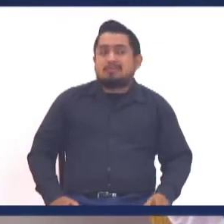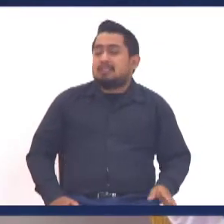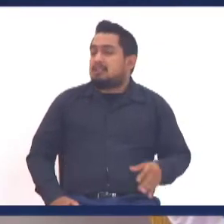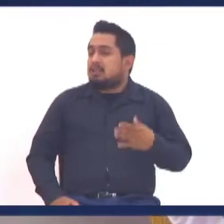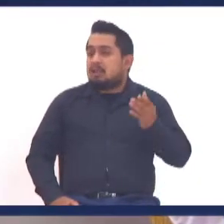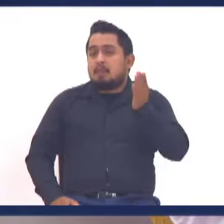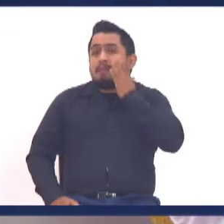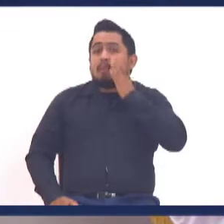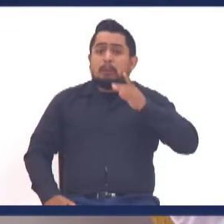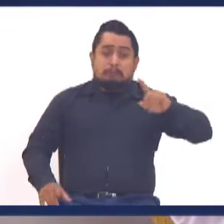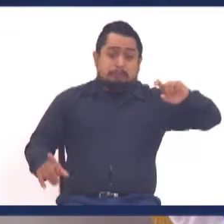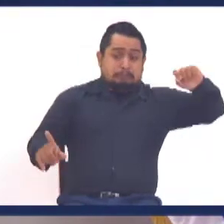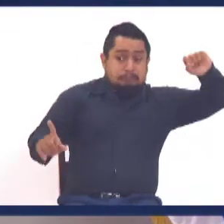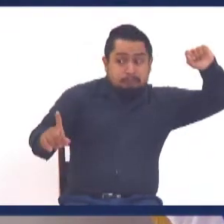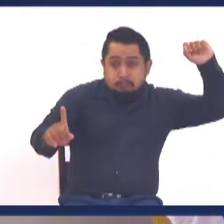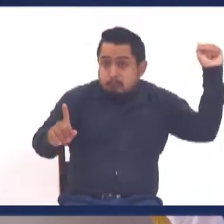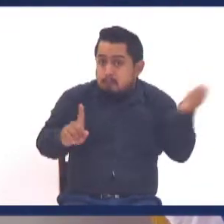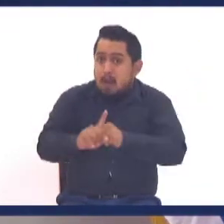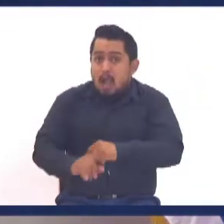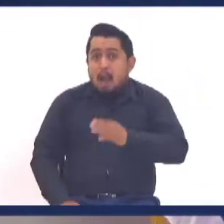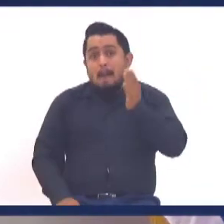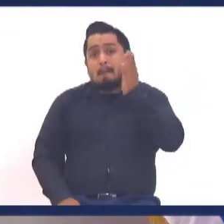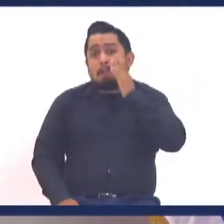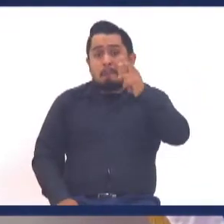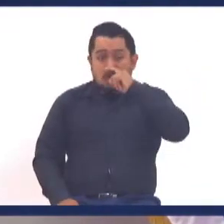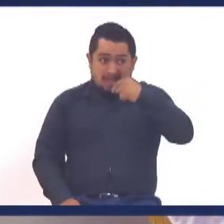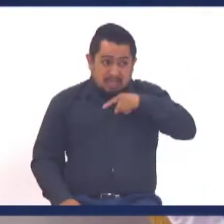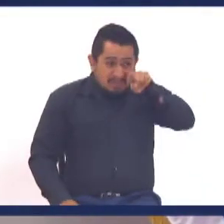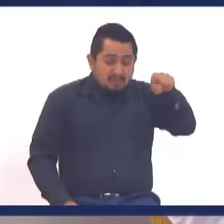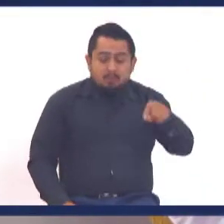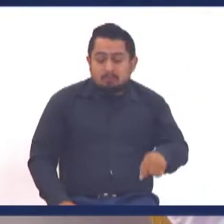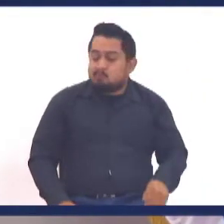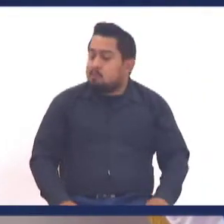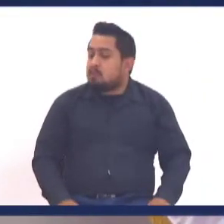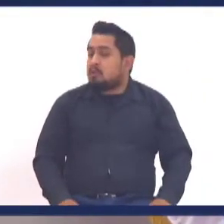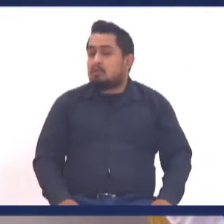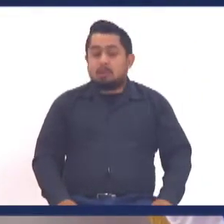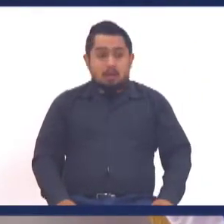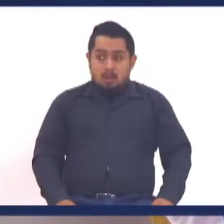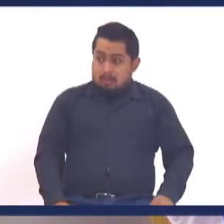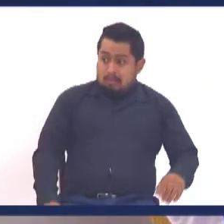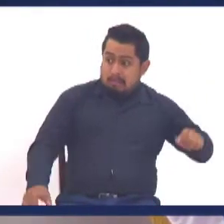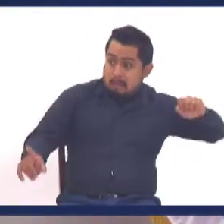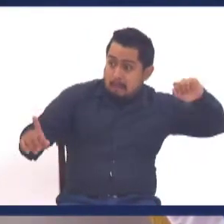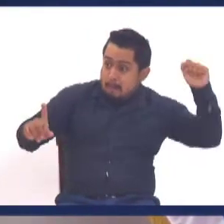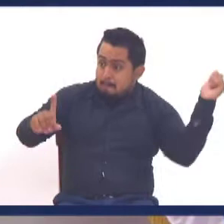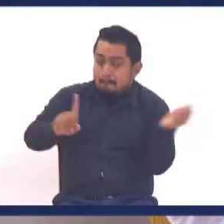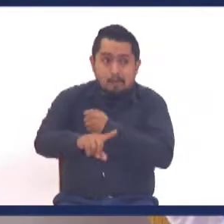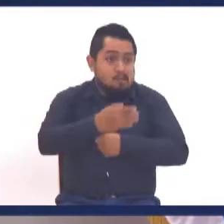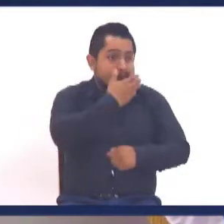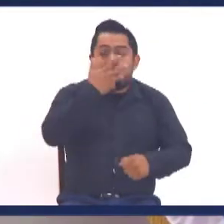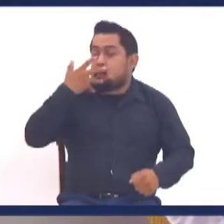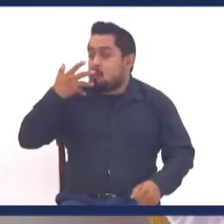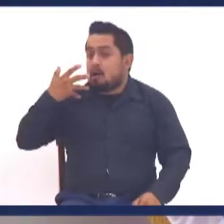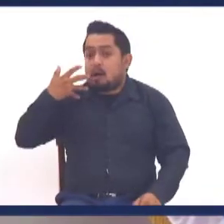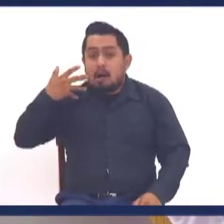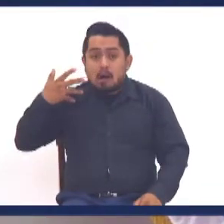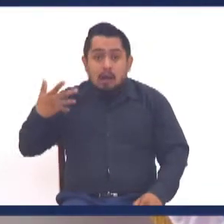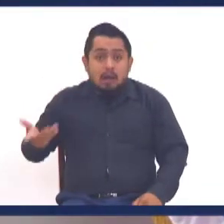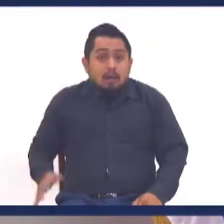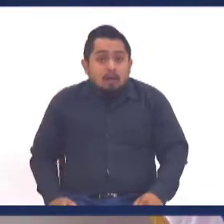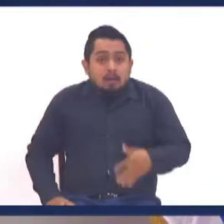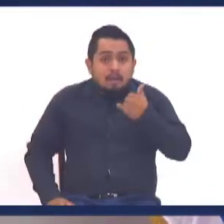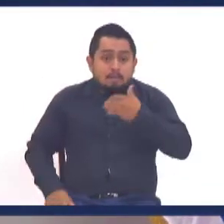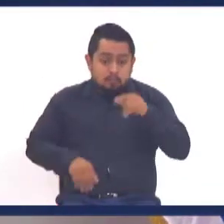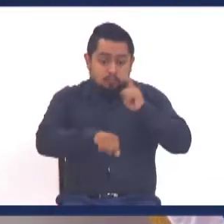hermano usted le tronaba la boca a su tati se la dejaba al otro lado si es que se la dejaba y usted pero que